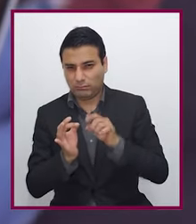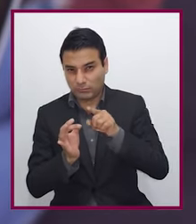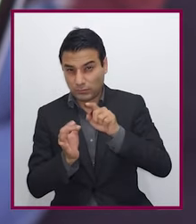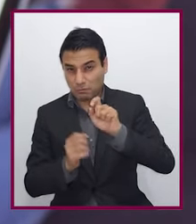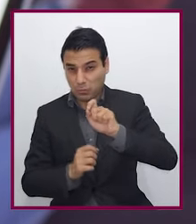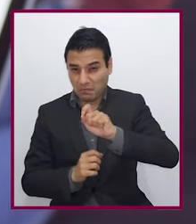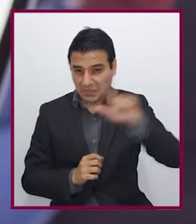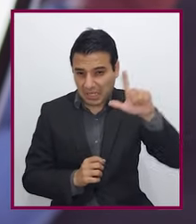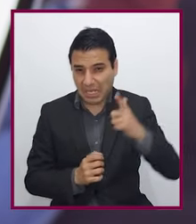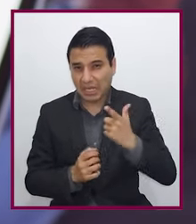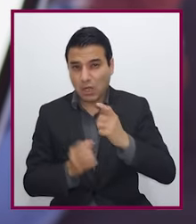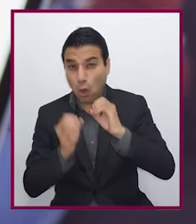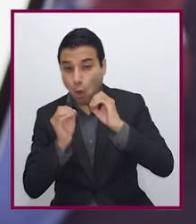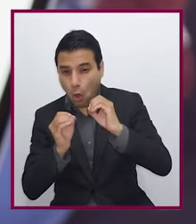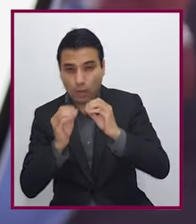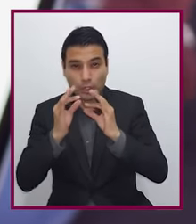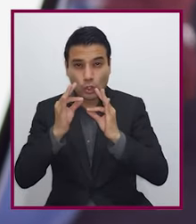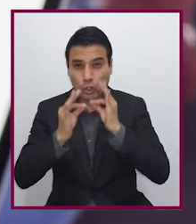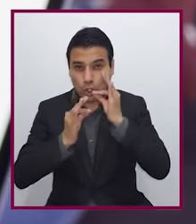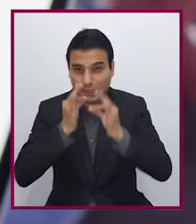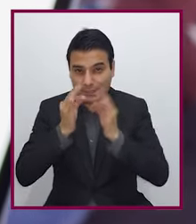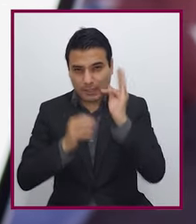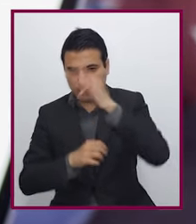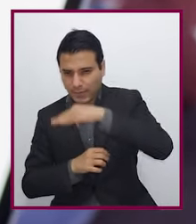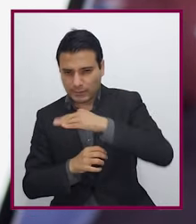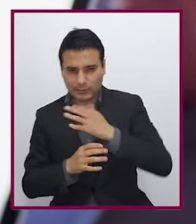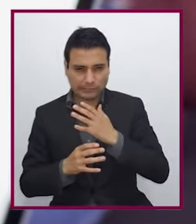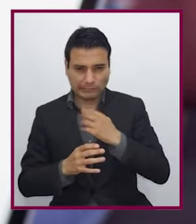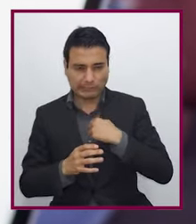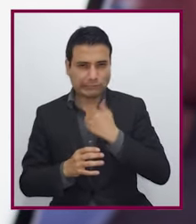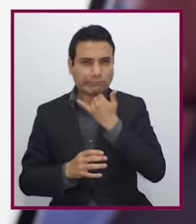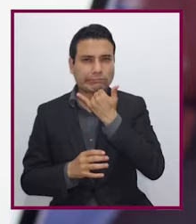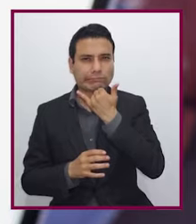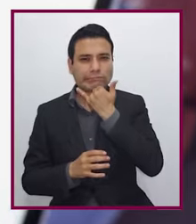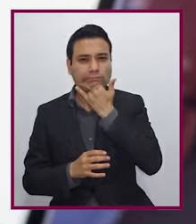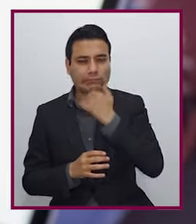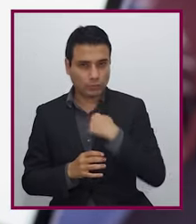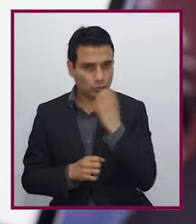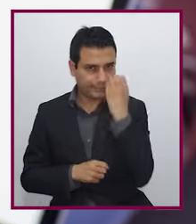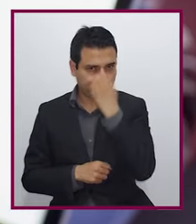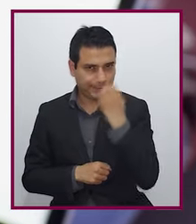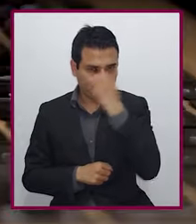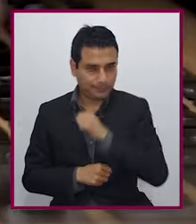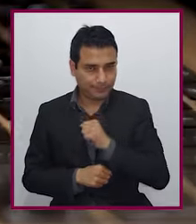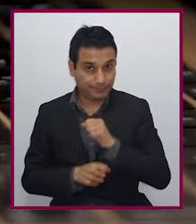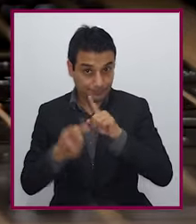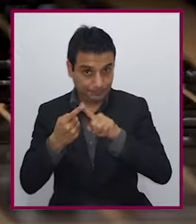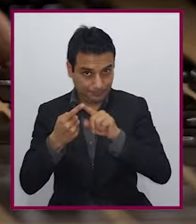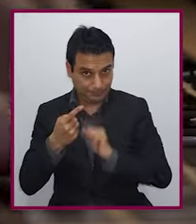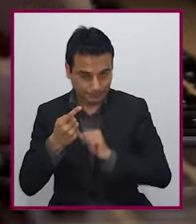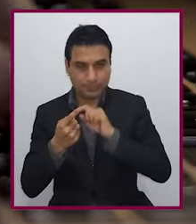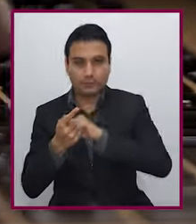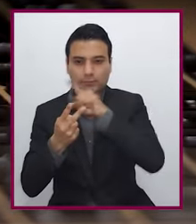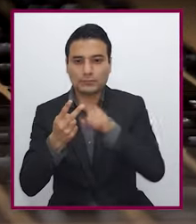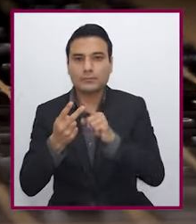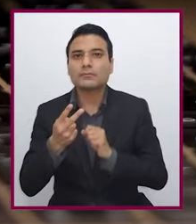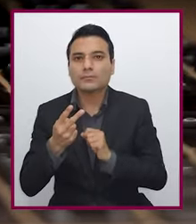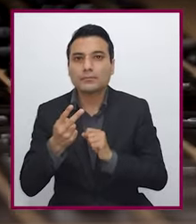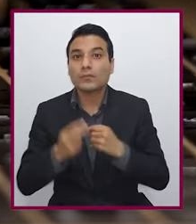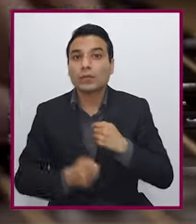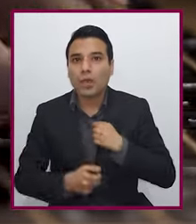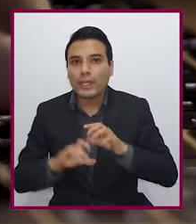crítica para saber que no estamos ante una noticia falsa. Después tenemos